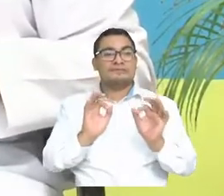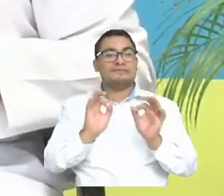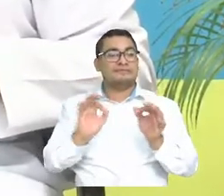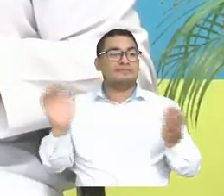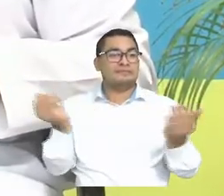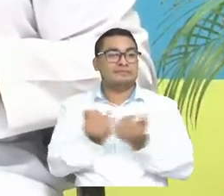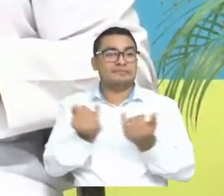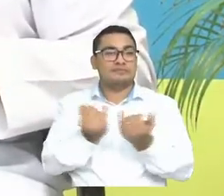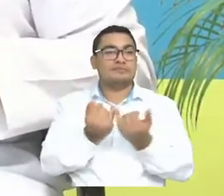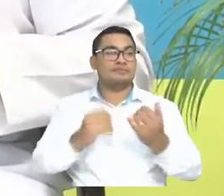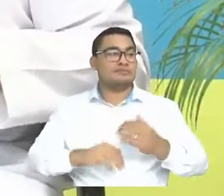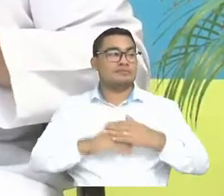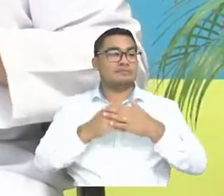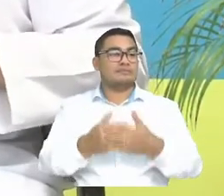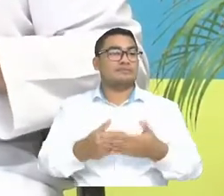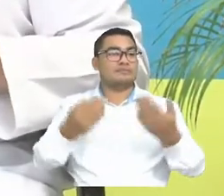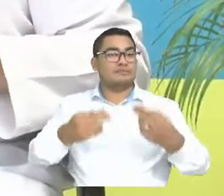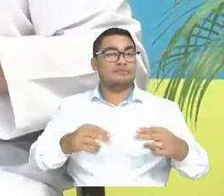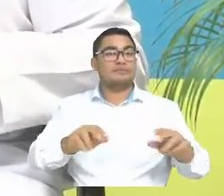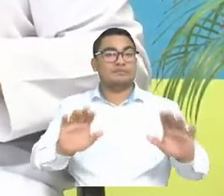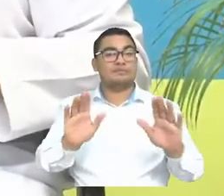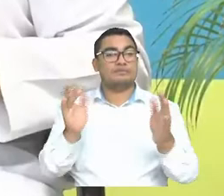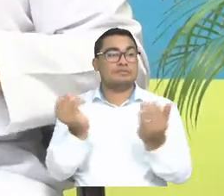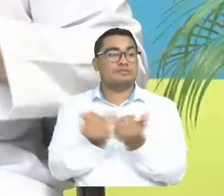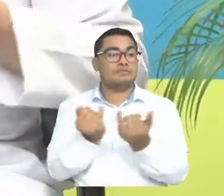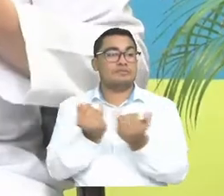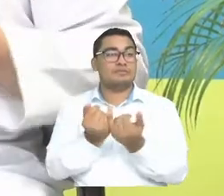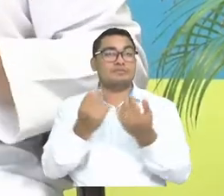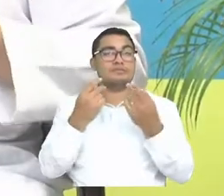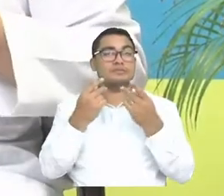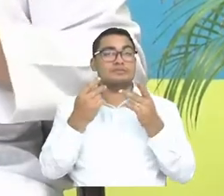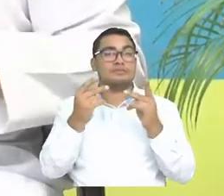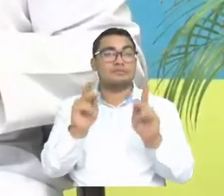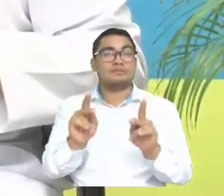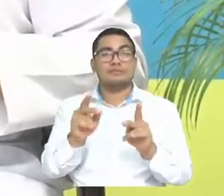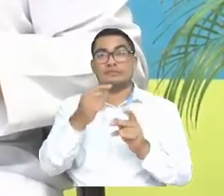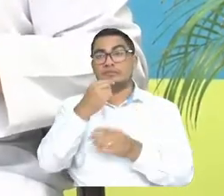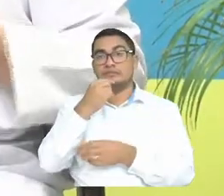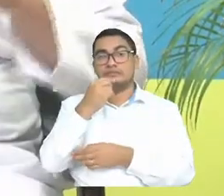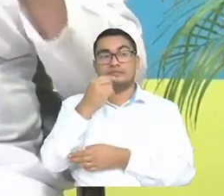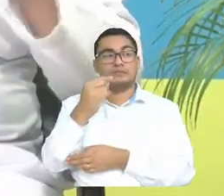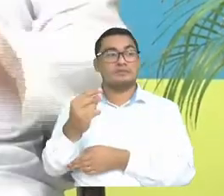se da en el embarazo normal, a término, pero